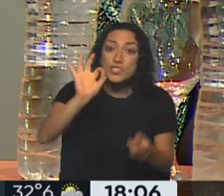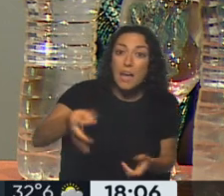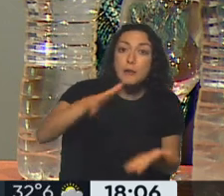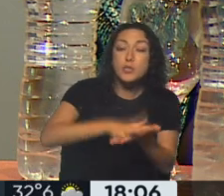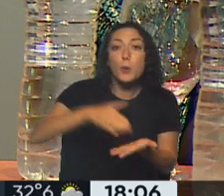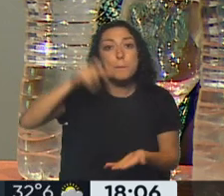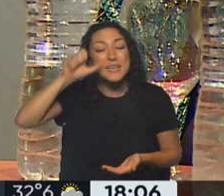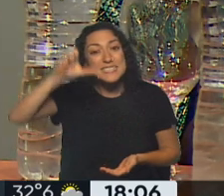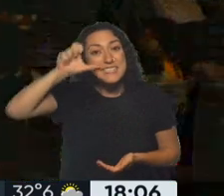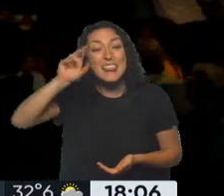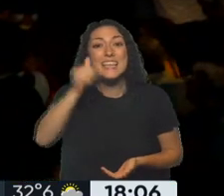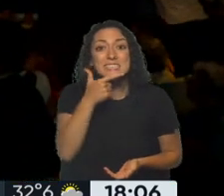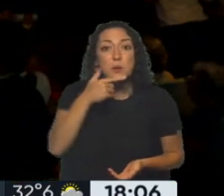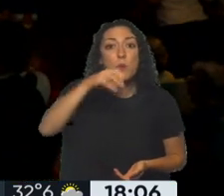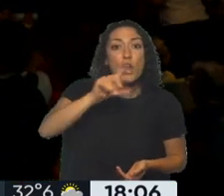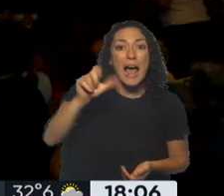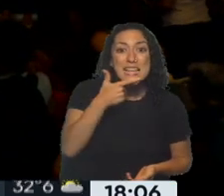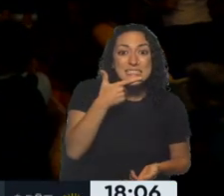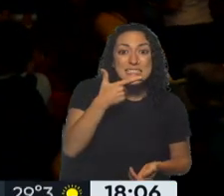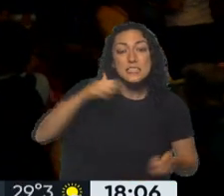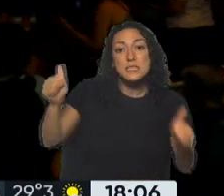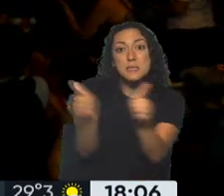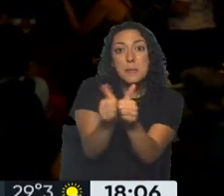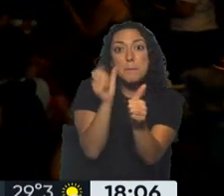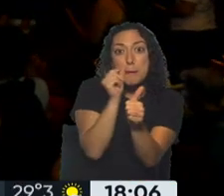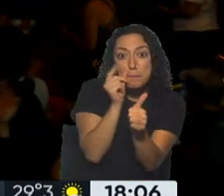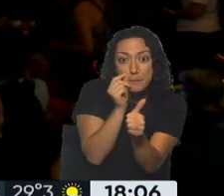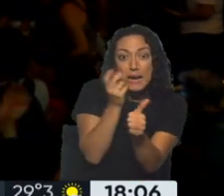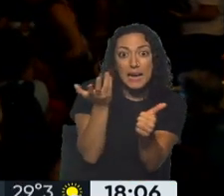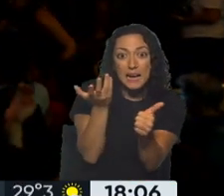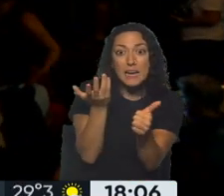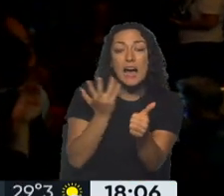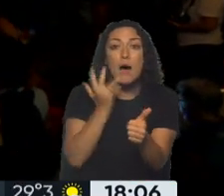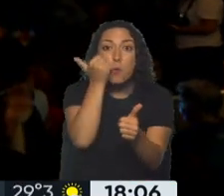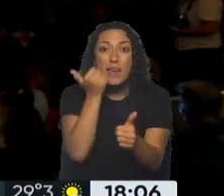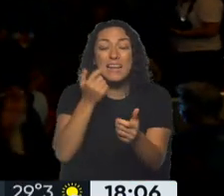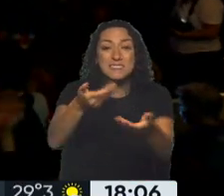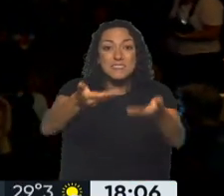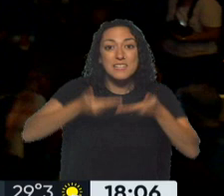Valle Morales y quien fuera su compañero, la acerquen a Abuelas,